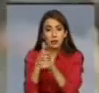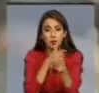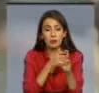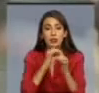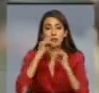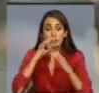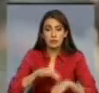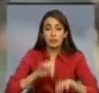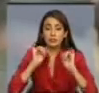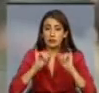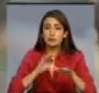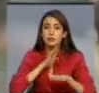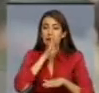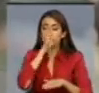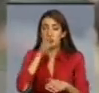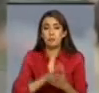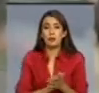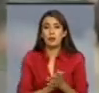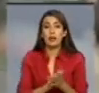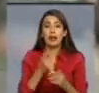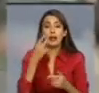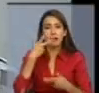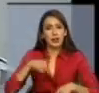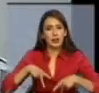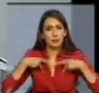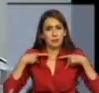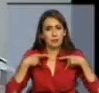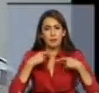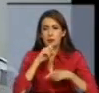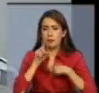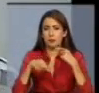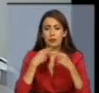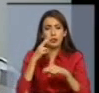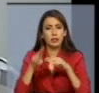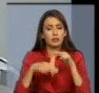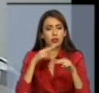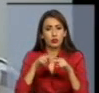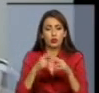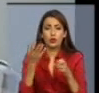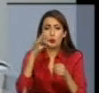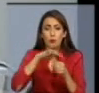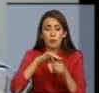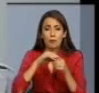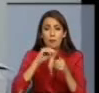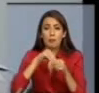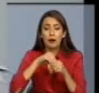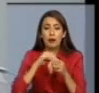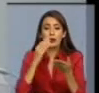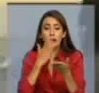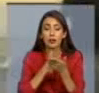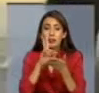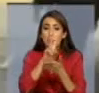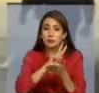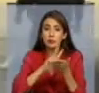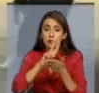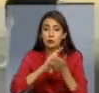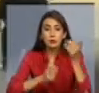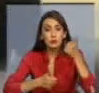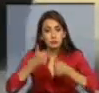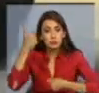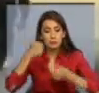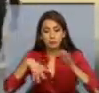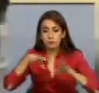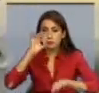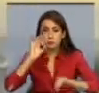El atacante tenía residencia en Estados Unidos desde 2010. Su ingreso se dio por la lotería de visas, por lo que el presidente Donald Trump anunció la suspensión de